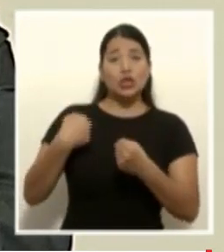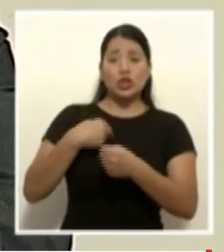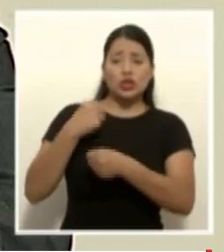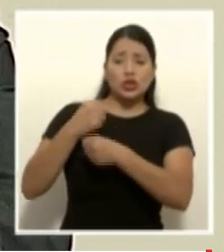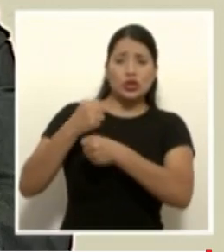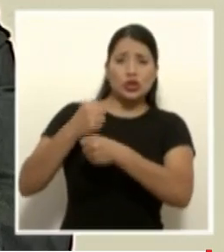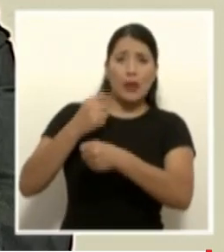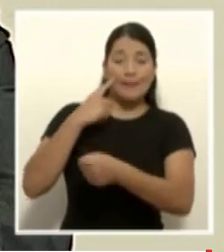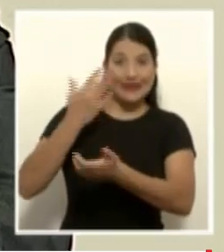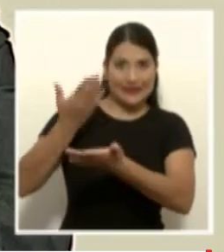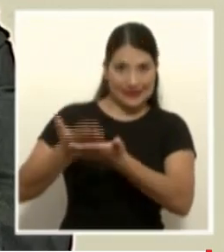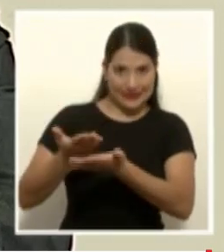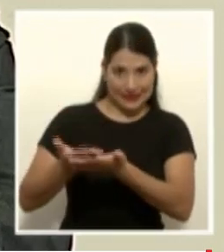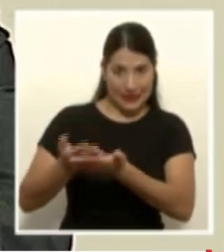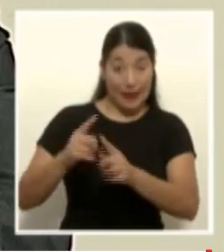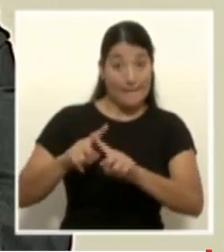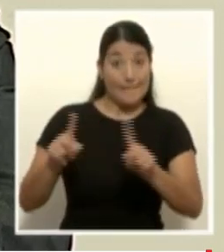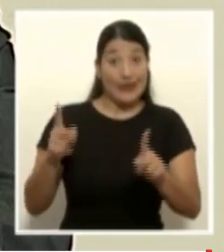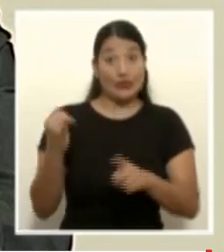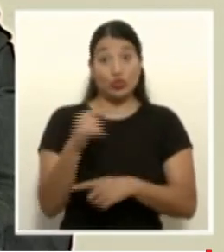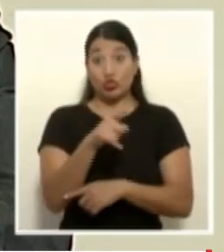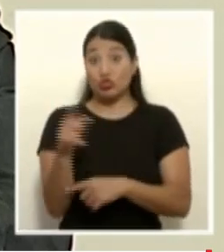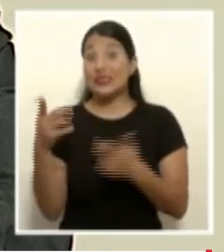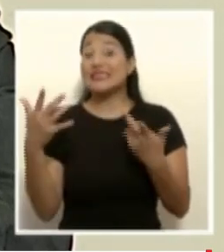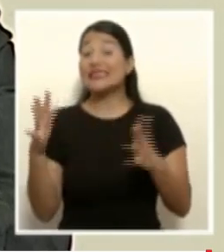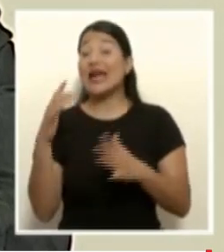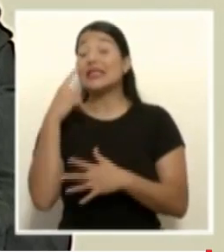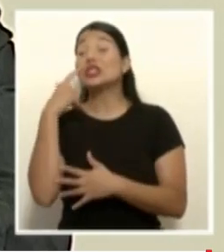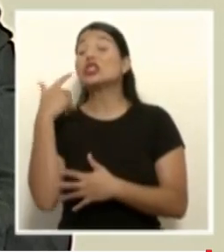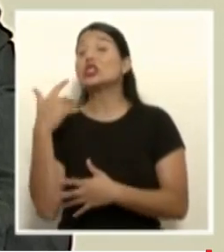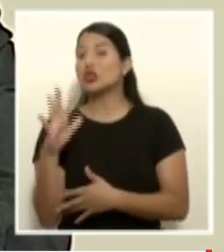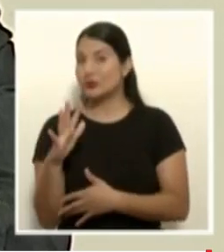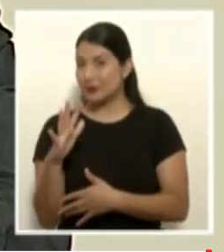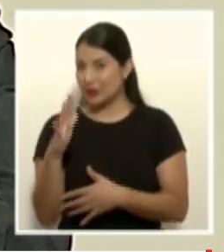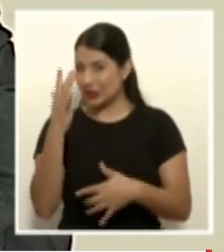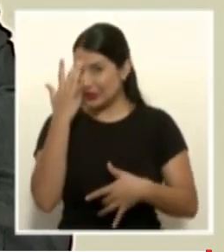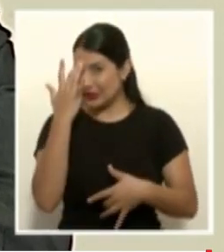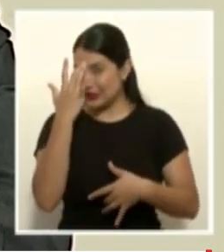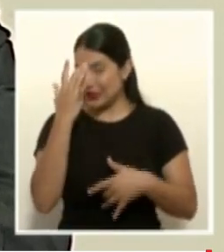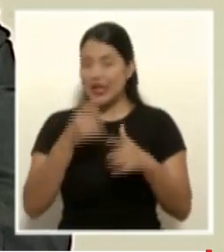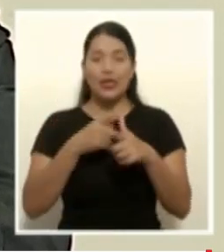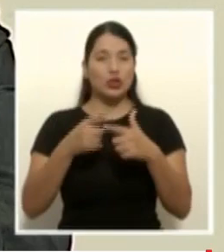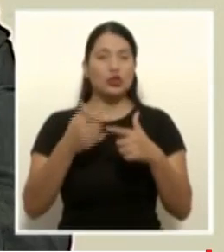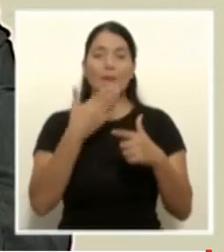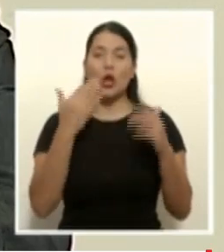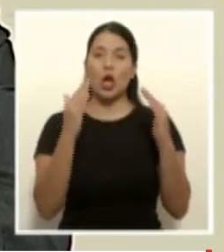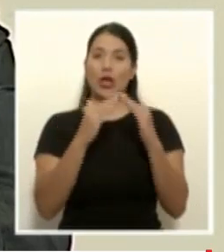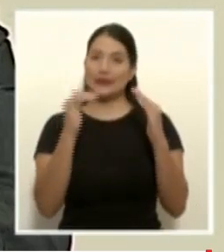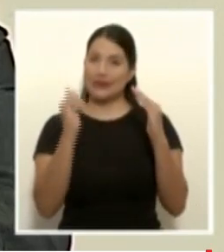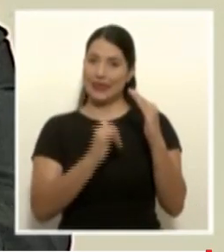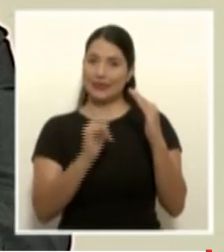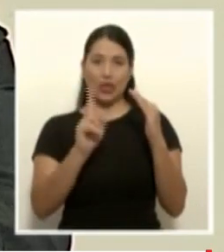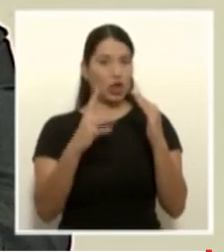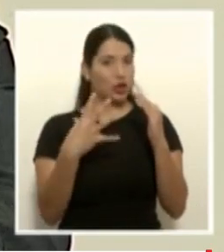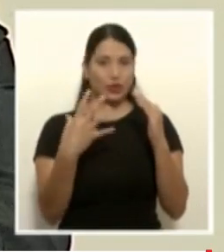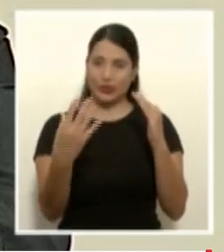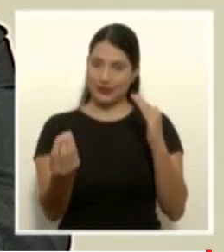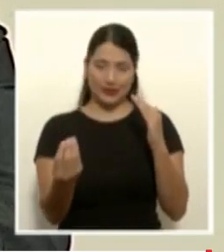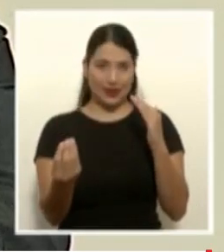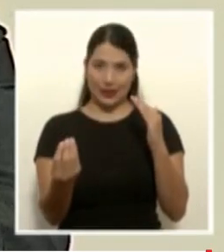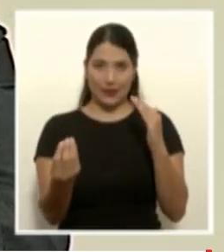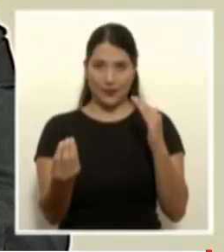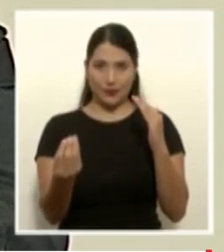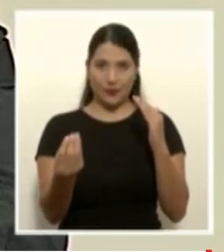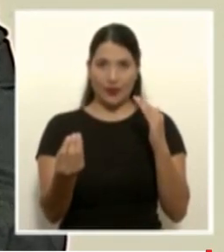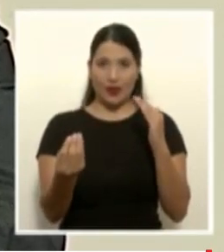pero mientras tanto, si usted ya fue catalogado como sospechoso, por favor, manténgase en casa, no salga a potencialmente infectar